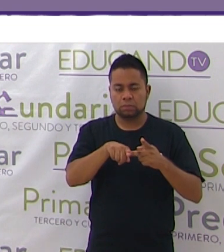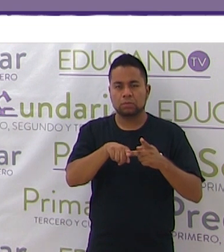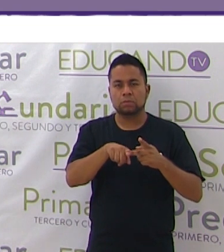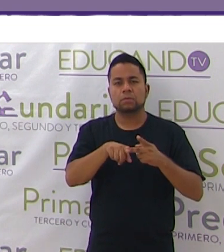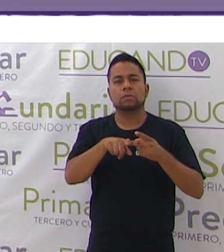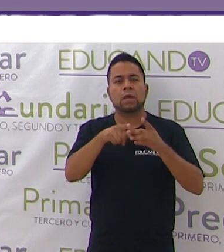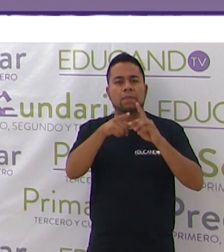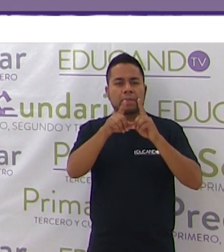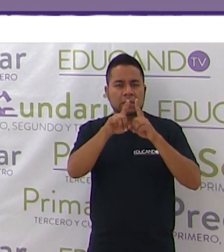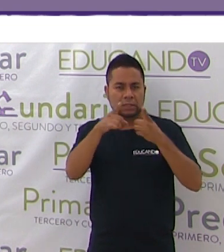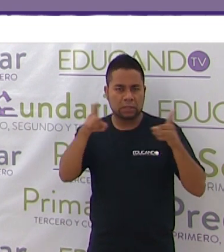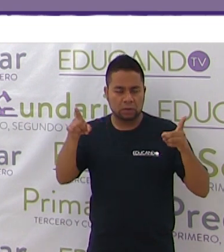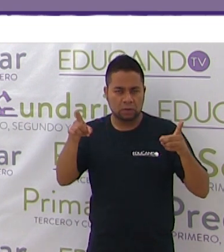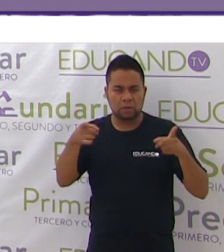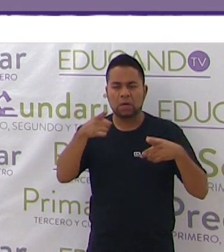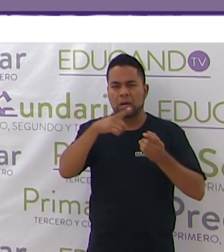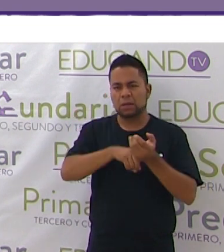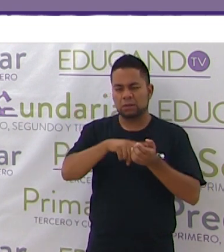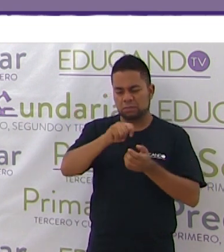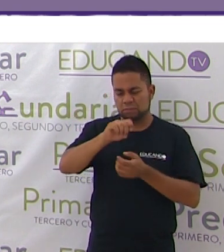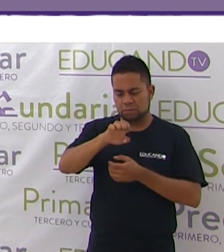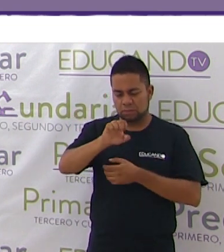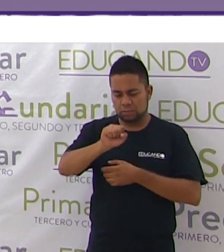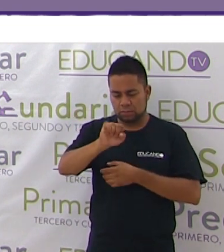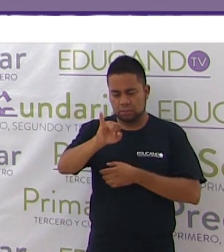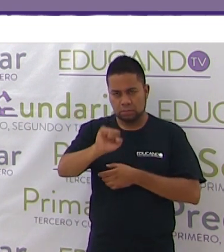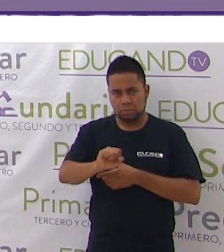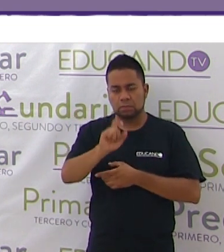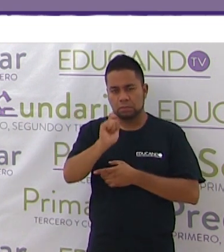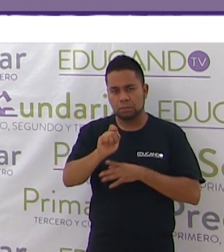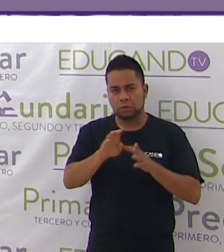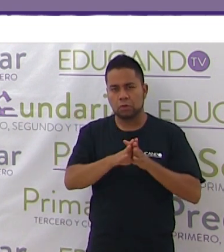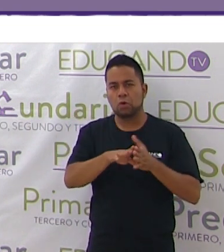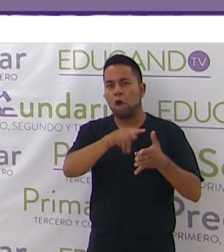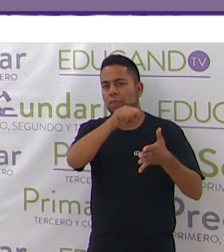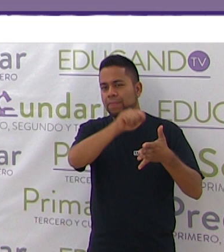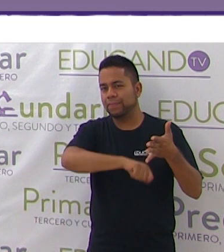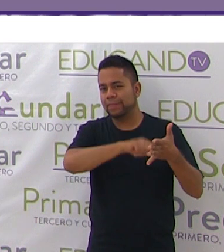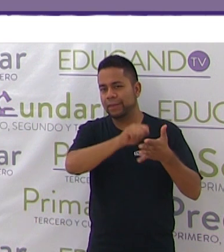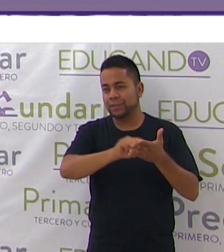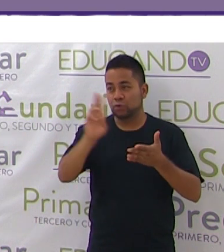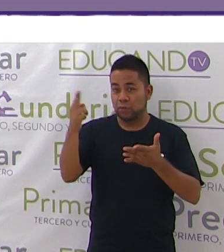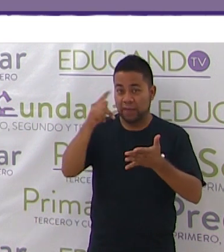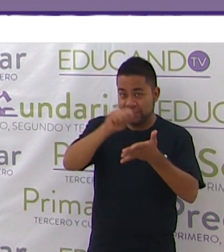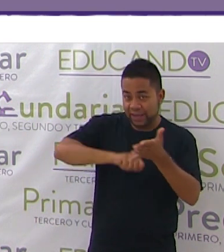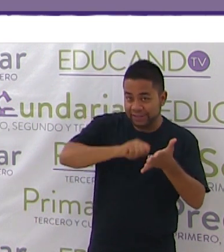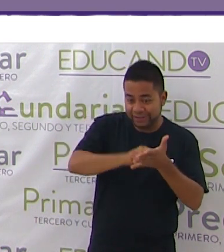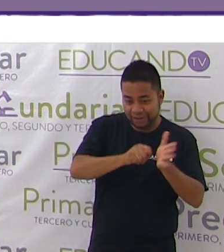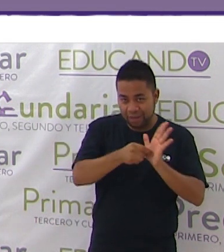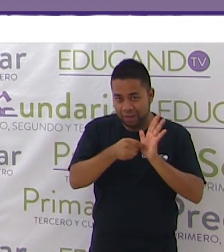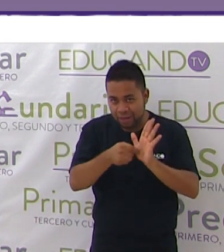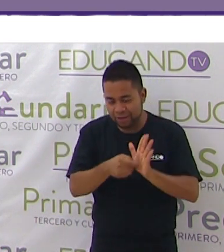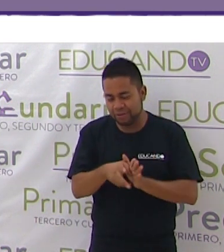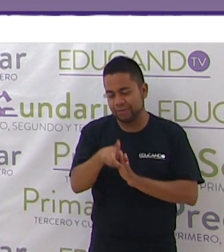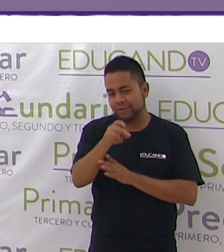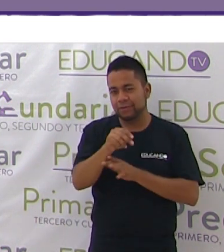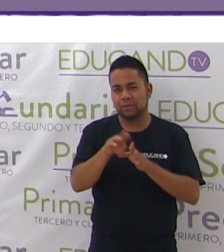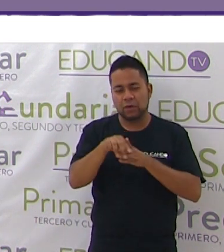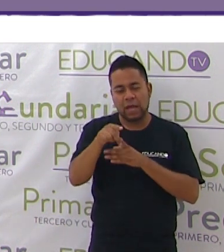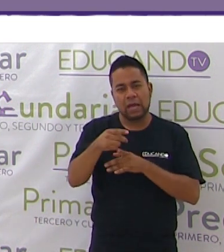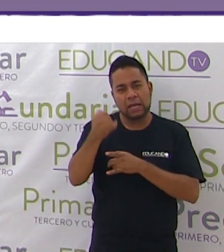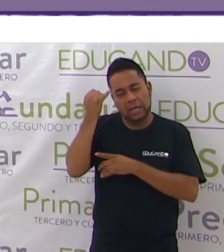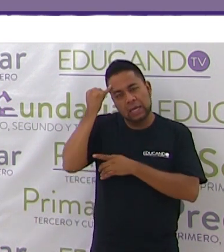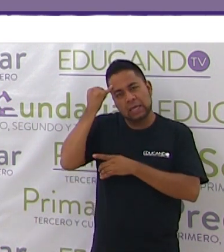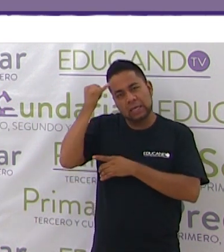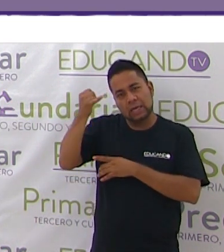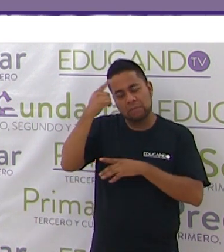tesis. En la tesis, recuerden que no es una tesis como las tesis de la universidad, sino que es la idea